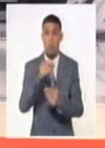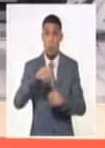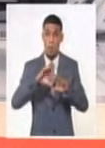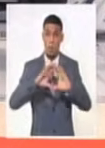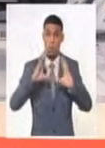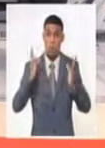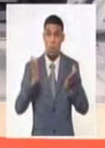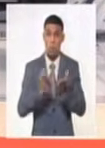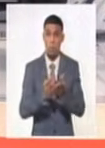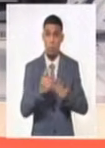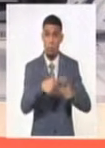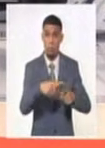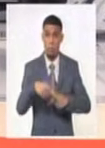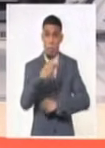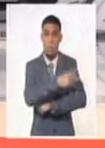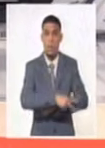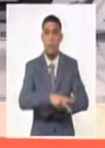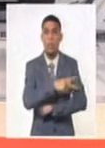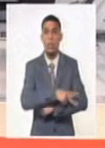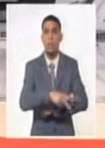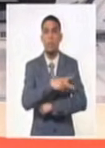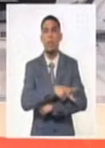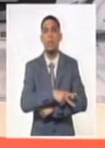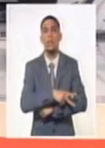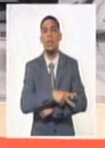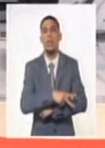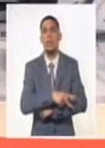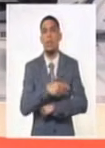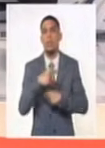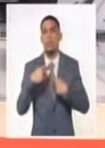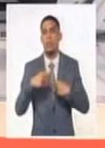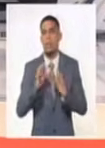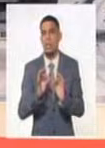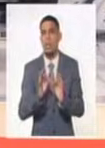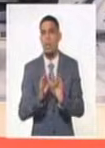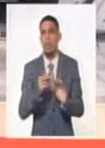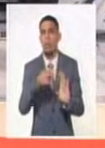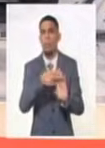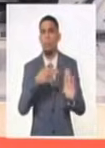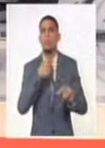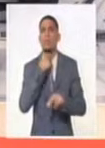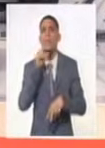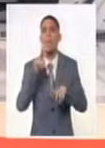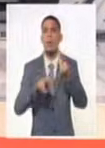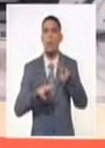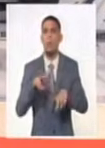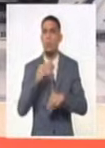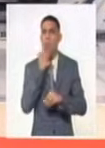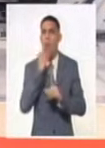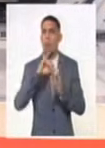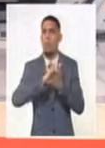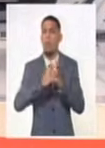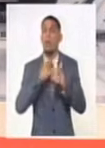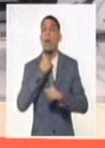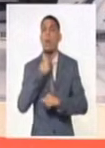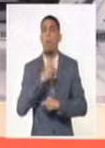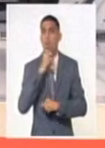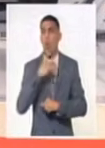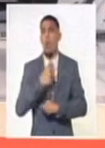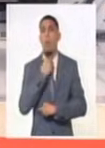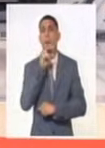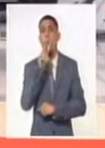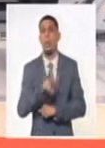vez más difusión de asignaturas y evaluación más por proyectos o más por cosas que por